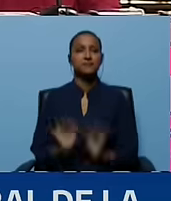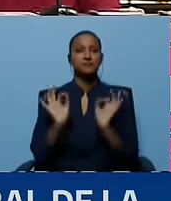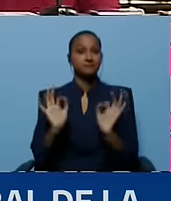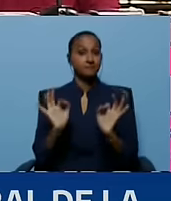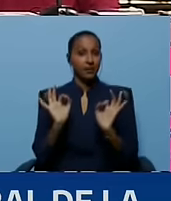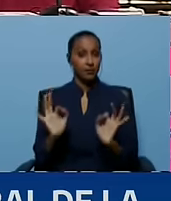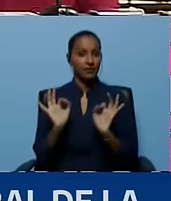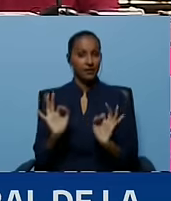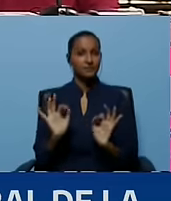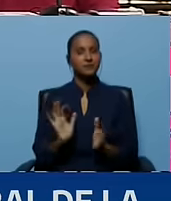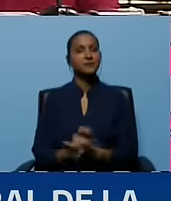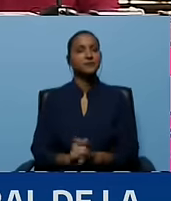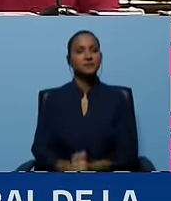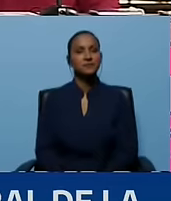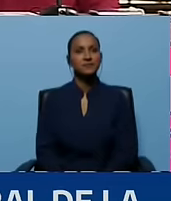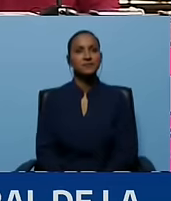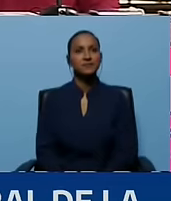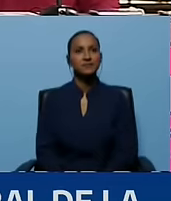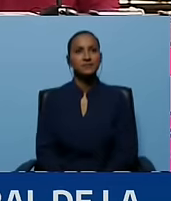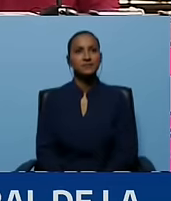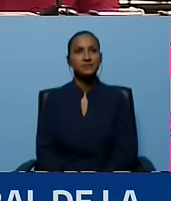Correcto. Bueno.